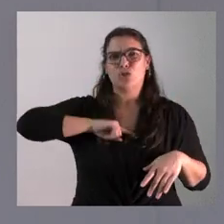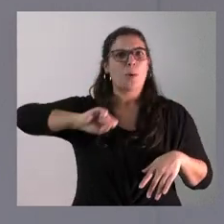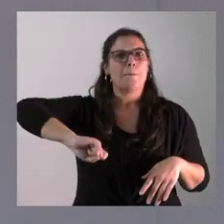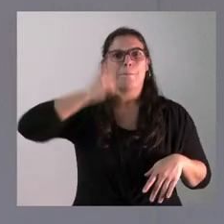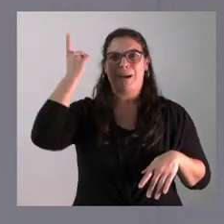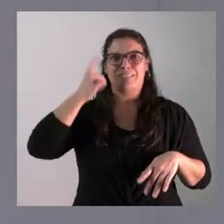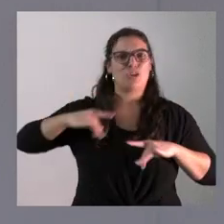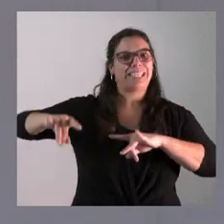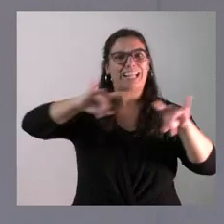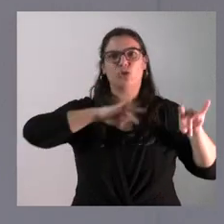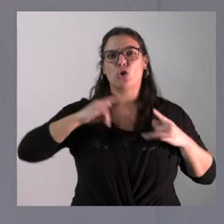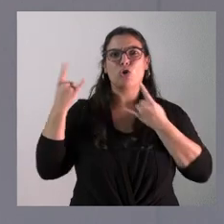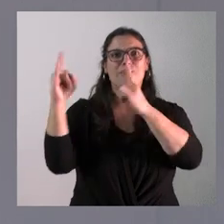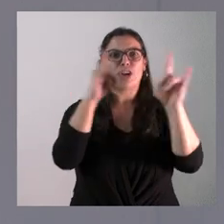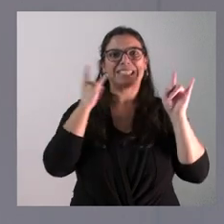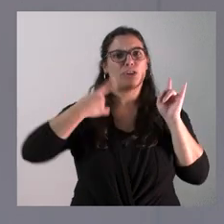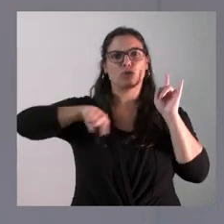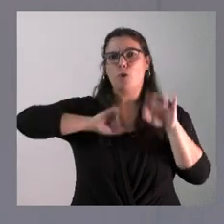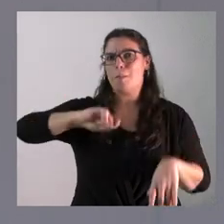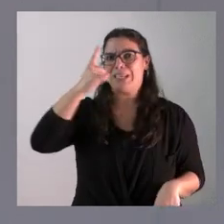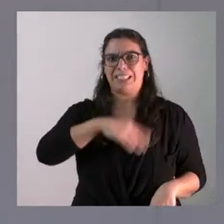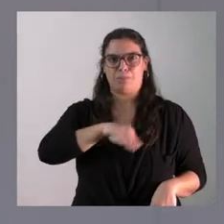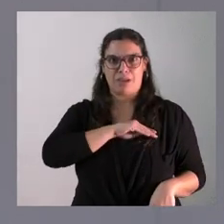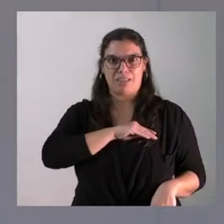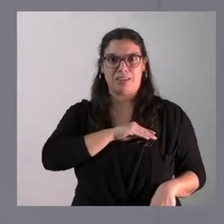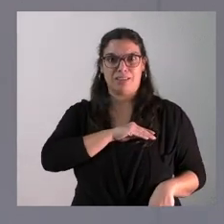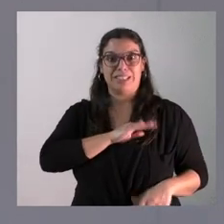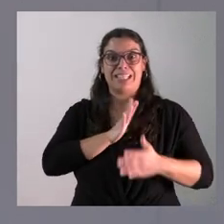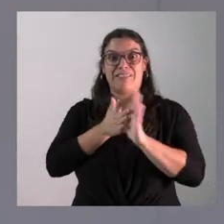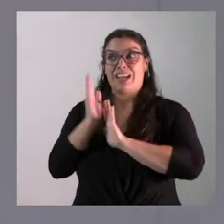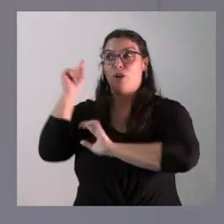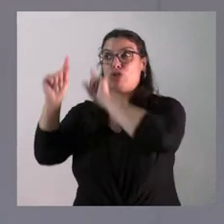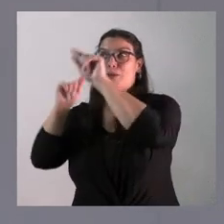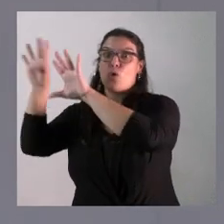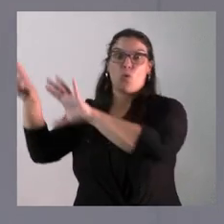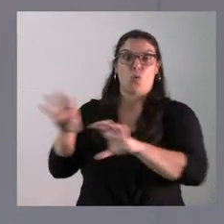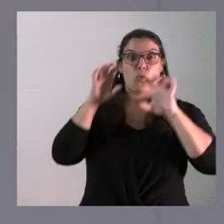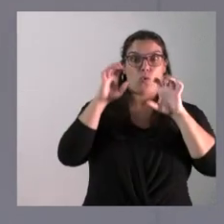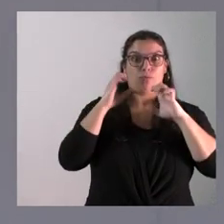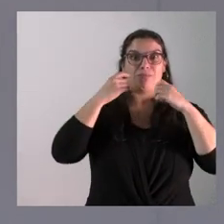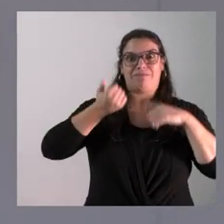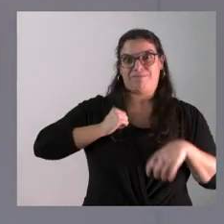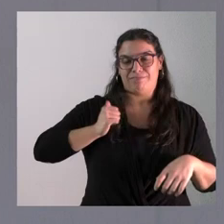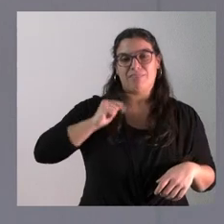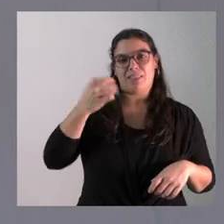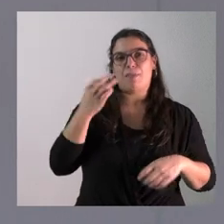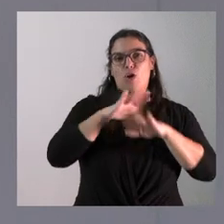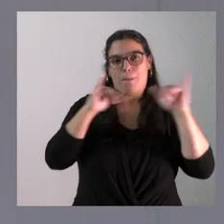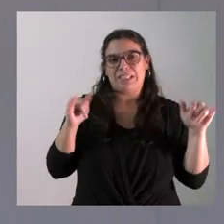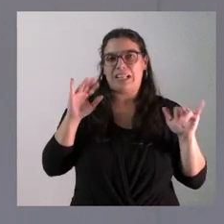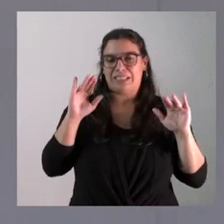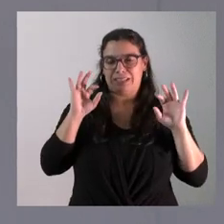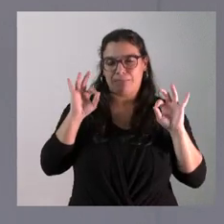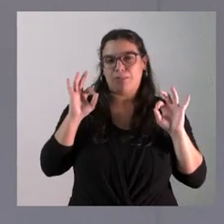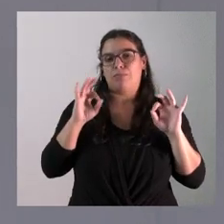superficie forestal tan importante como la que tenemos nosotros y por supuesto que si creemos que tiene que ser compensado Estos factores a través de la afinación atómica